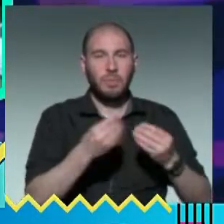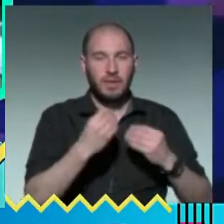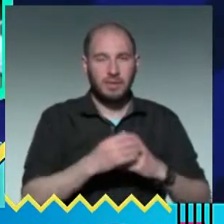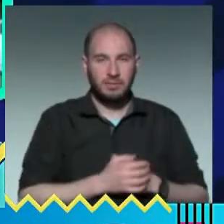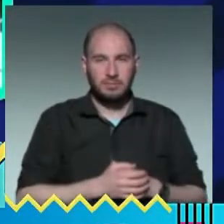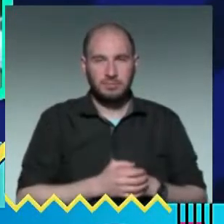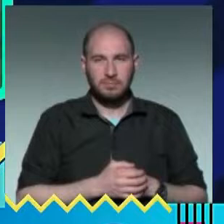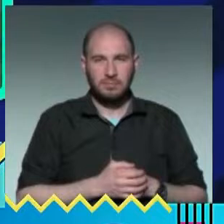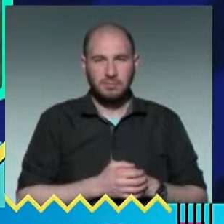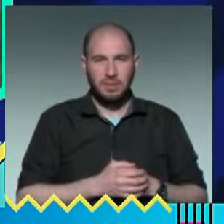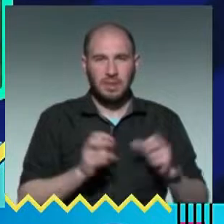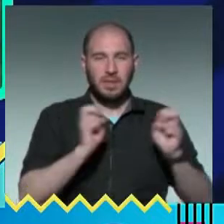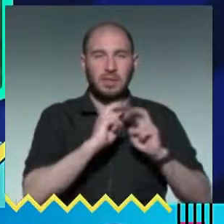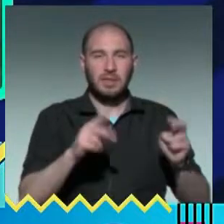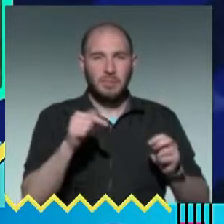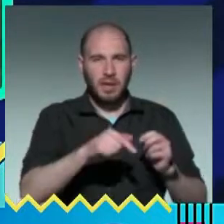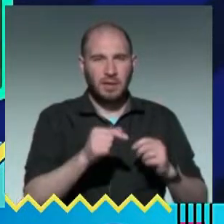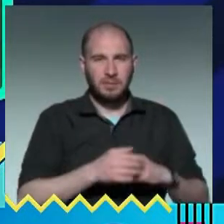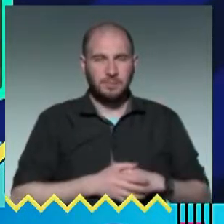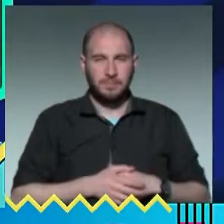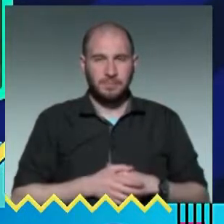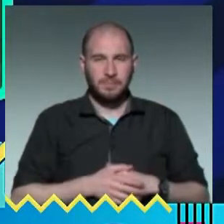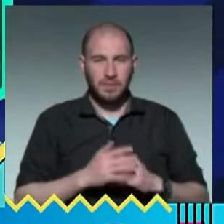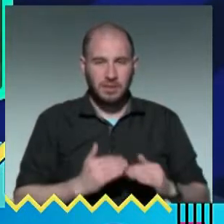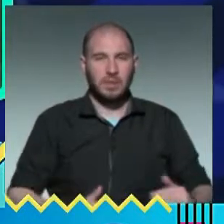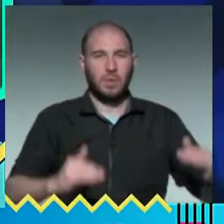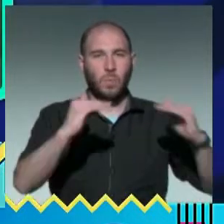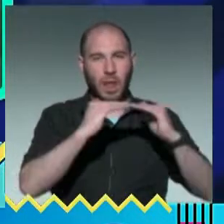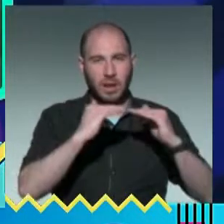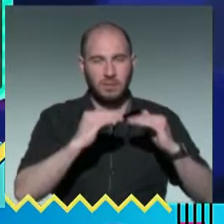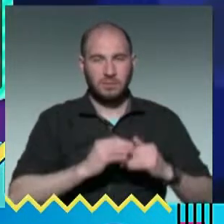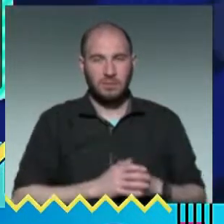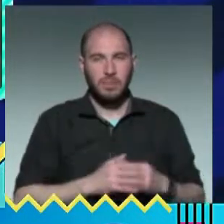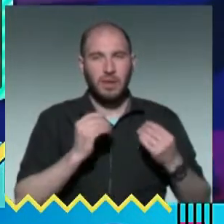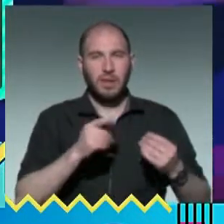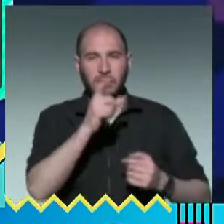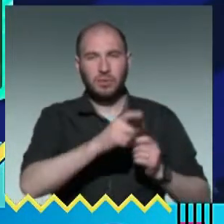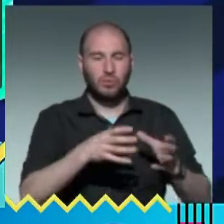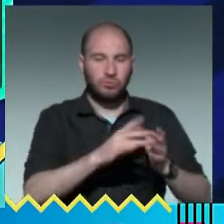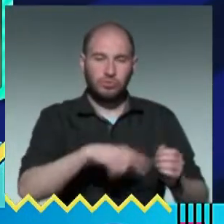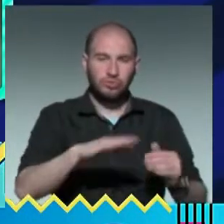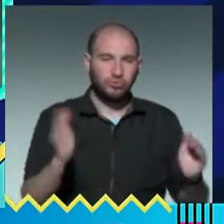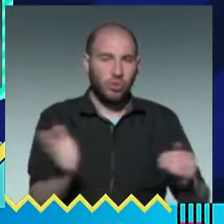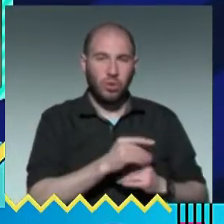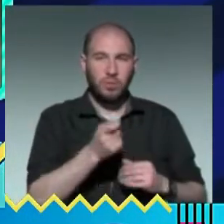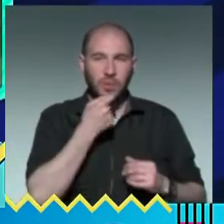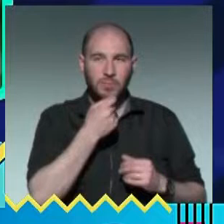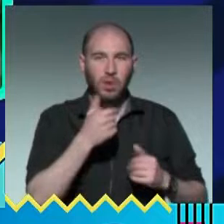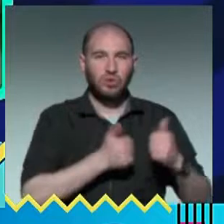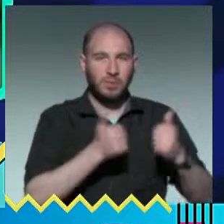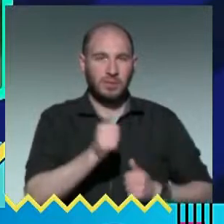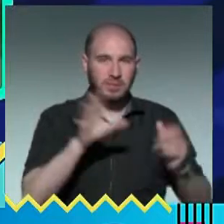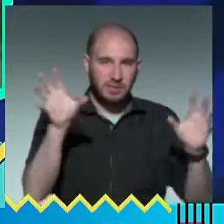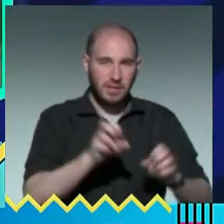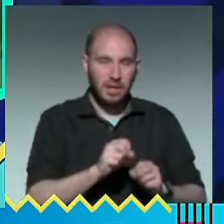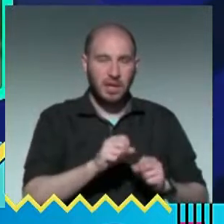en este tema existan igualdad de condiciones para todos los del sector. Porque cuando vos traes competencia,